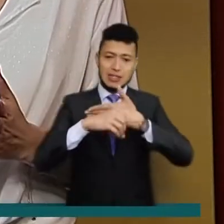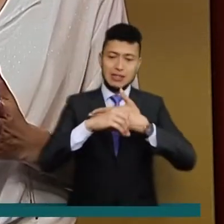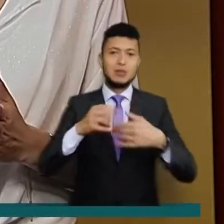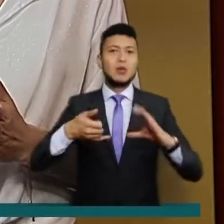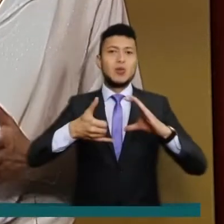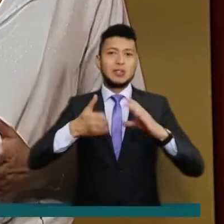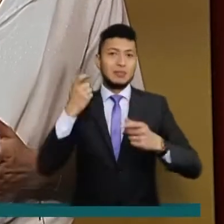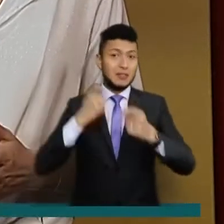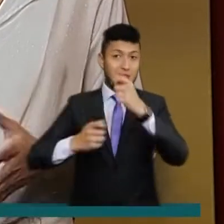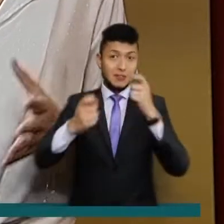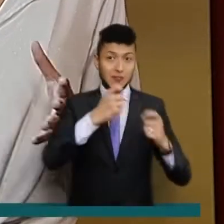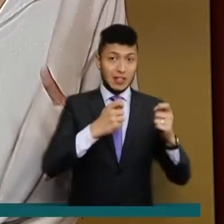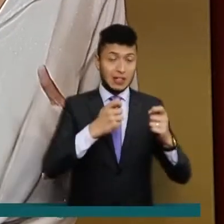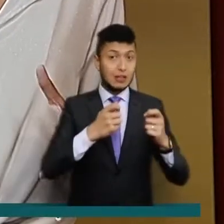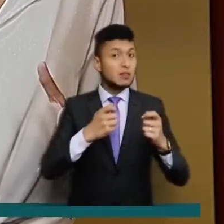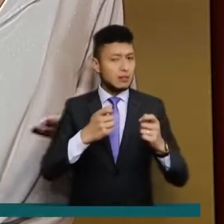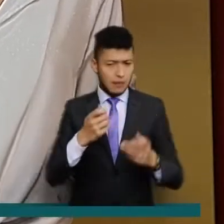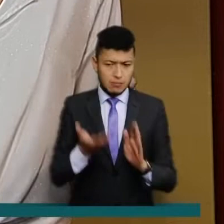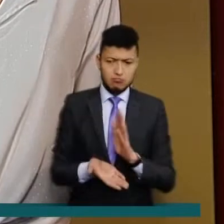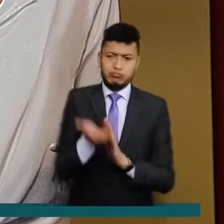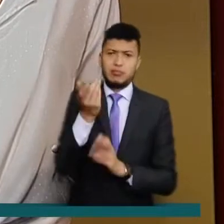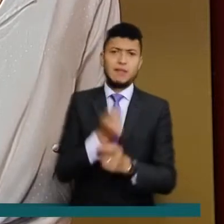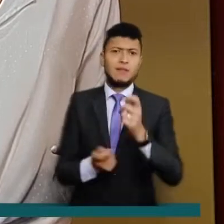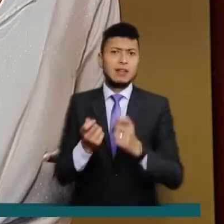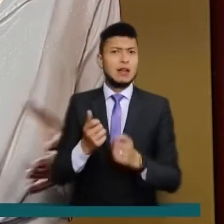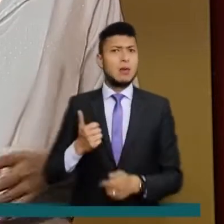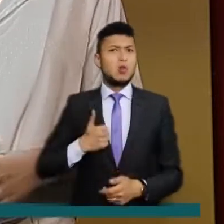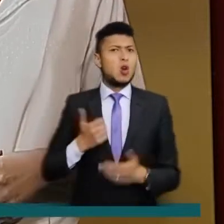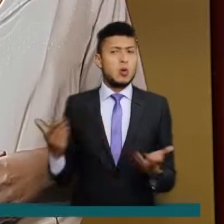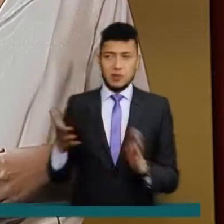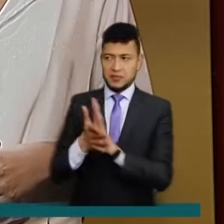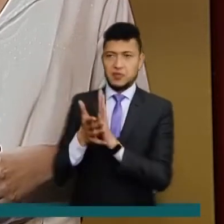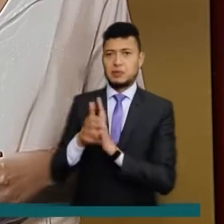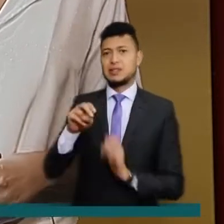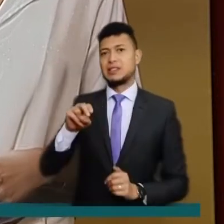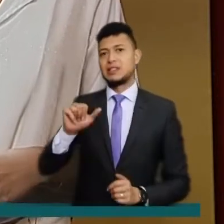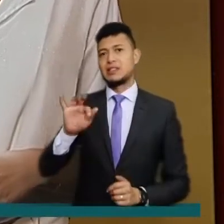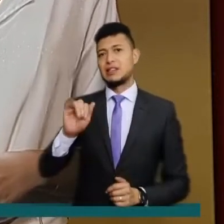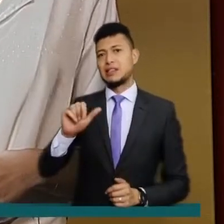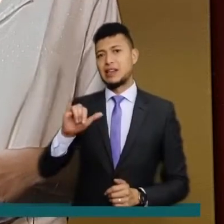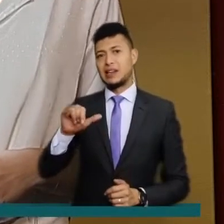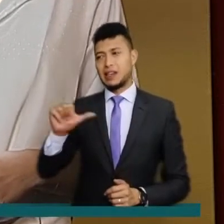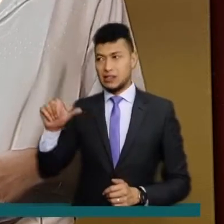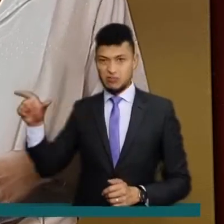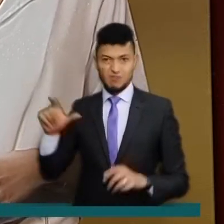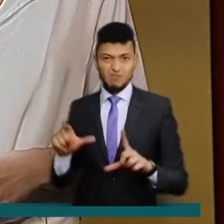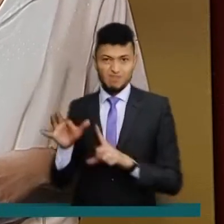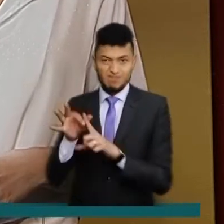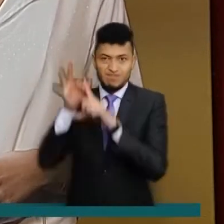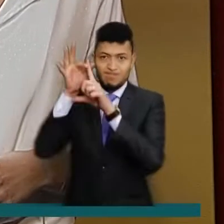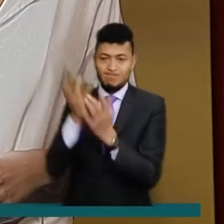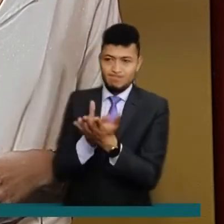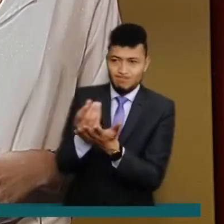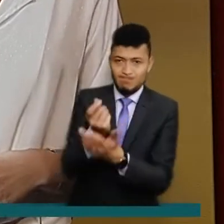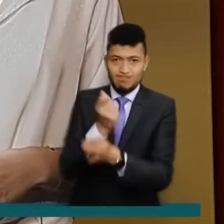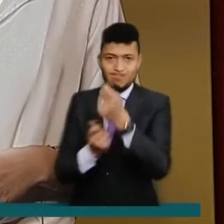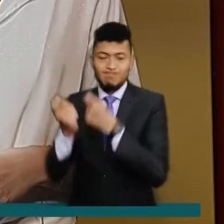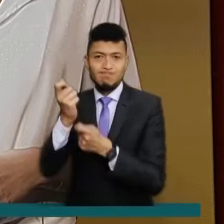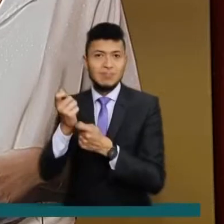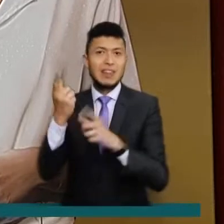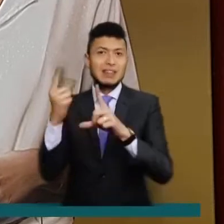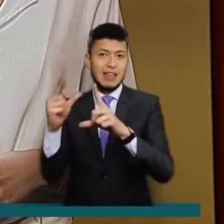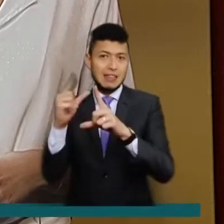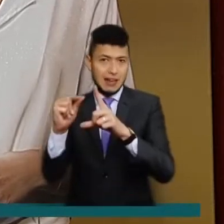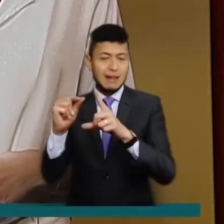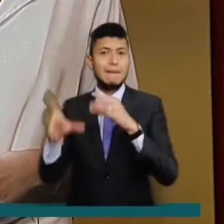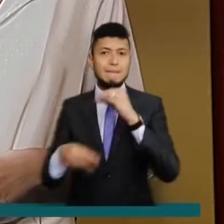Instagram y WhatsApp. Pero, ¿cómo aprovecharlas para aumentar las ventas? Al respecto, nos habla Natalia Neboga, especialista en marketing digital y